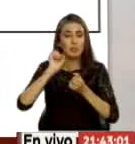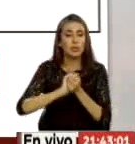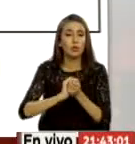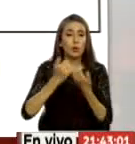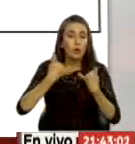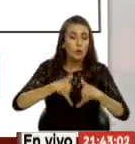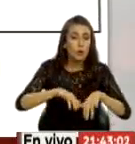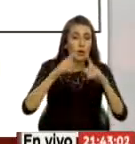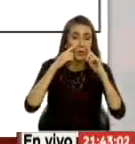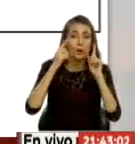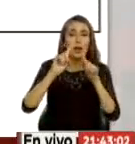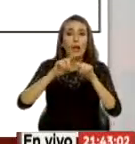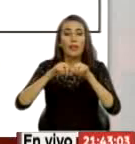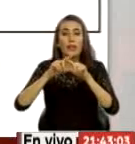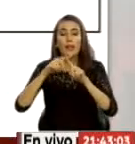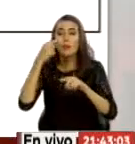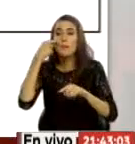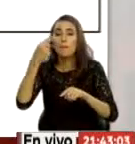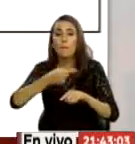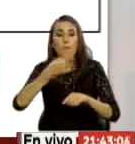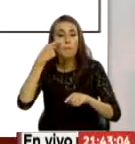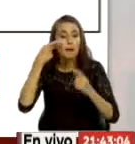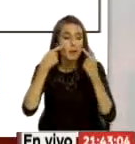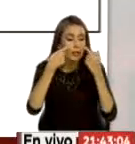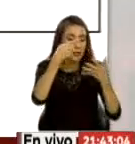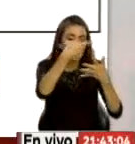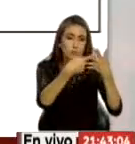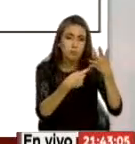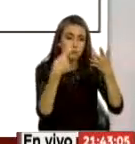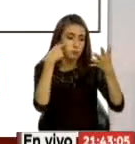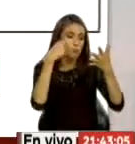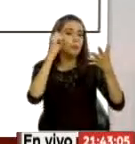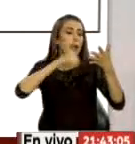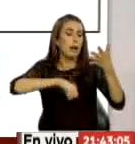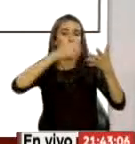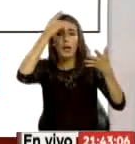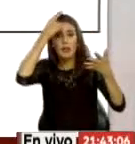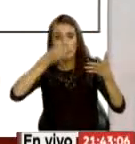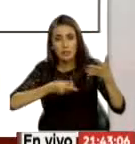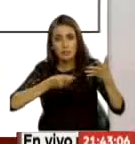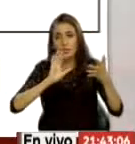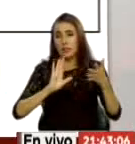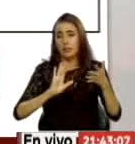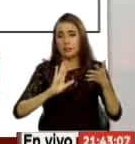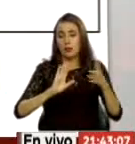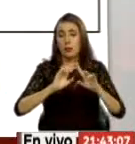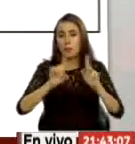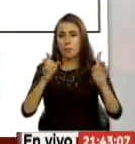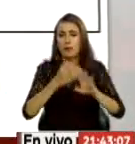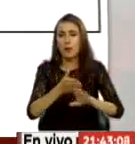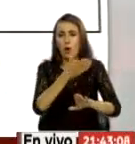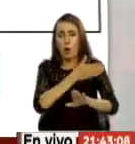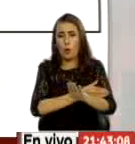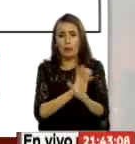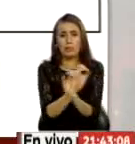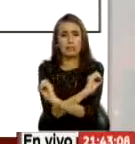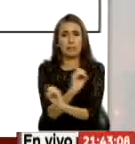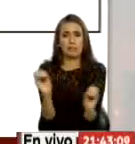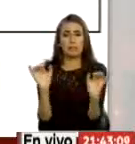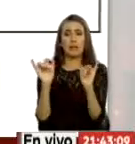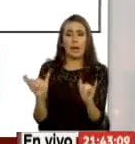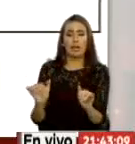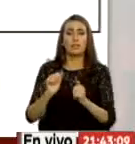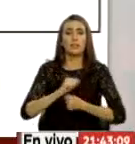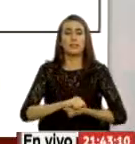los descargos, de acuerdo a las pruebas, uno puede tener un criterio para pronunciarse, pero no hacer nada, quedarnos con los